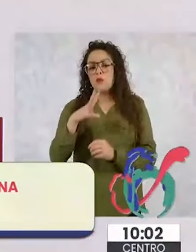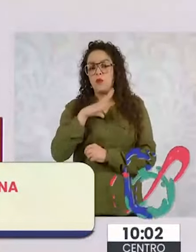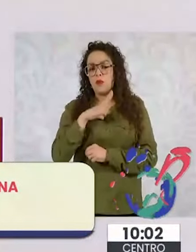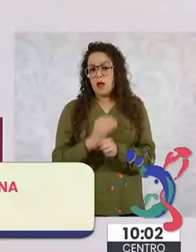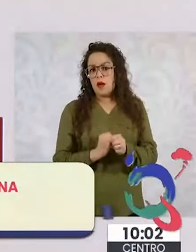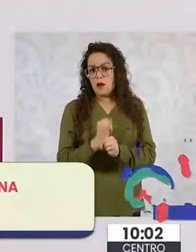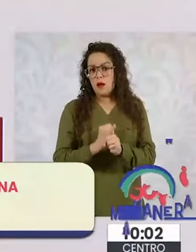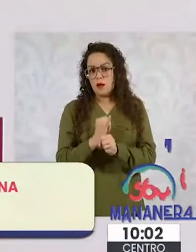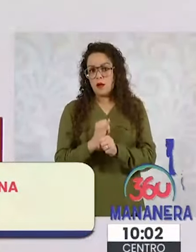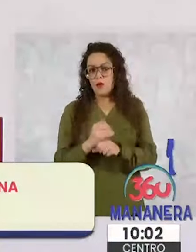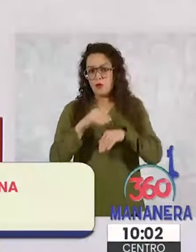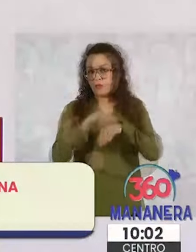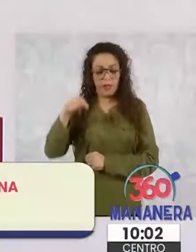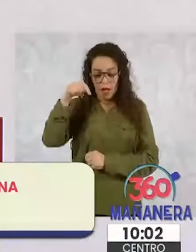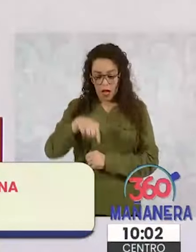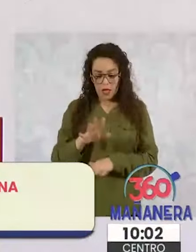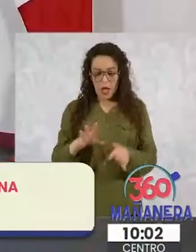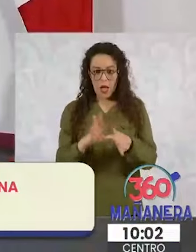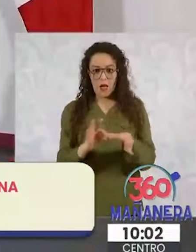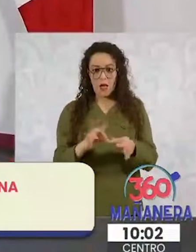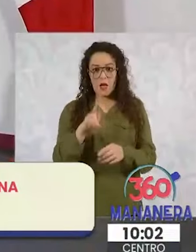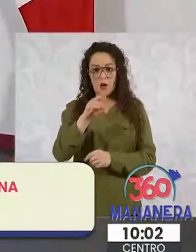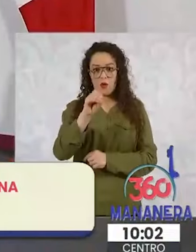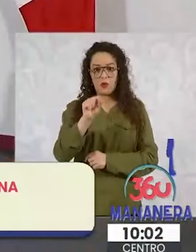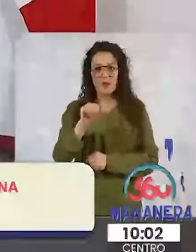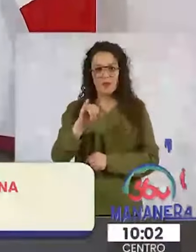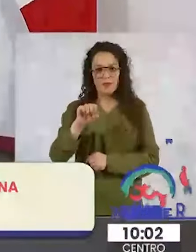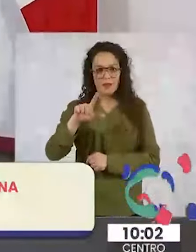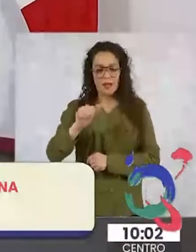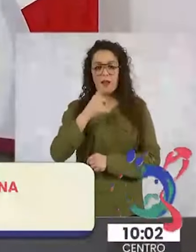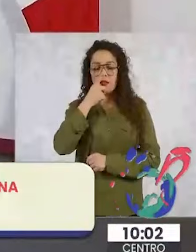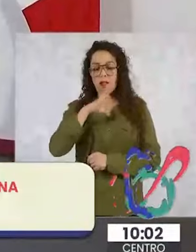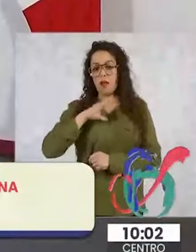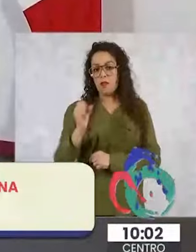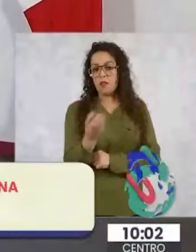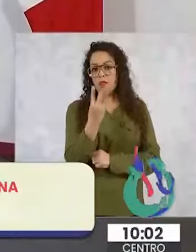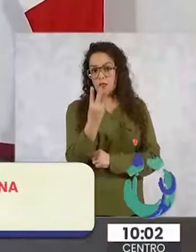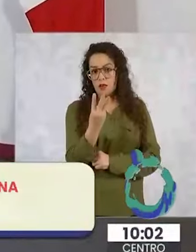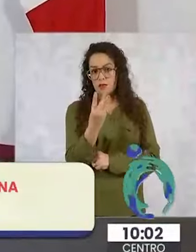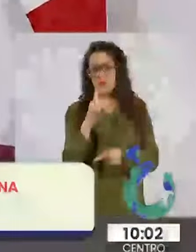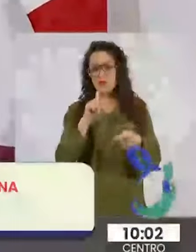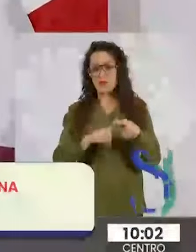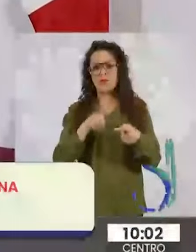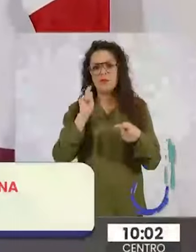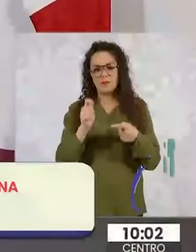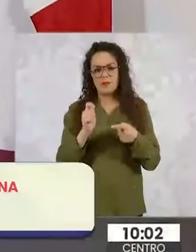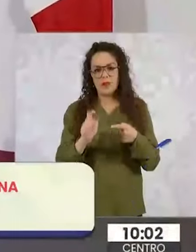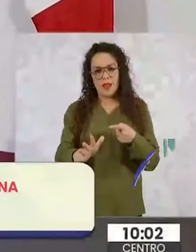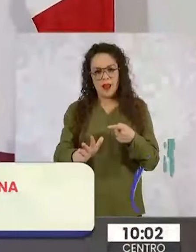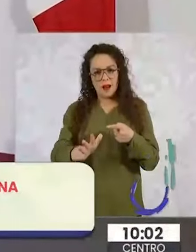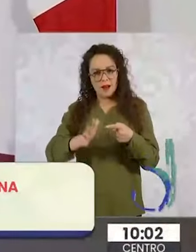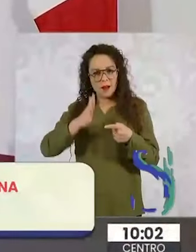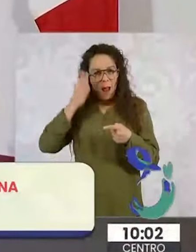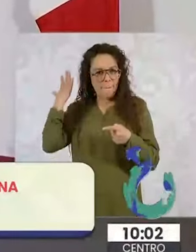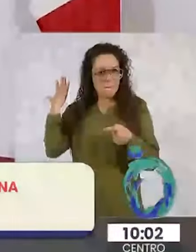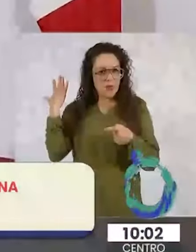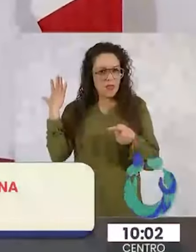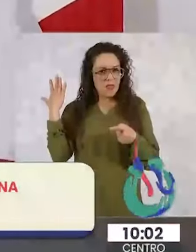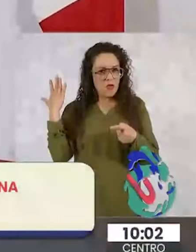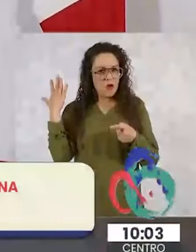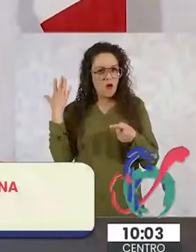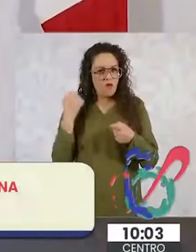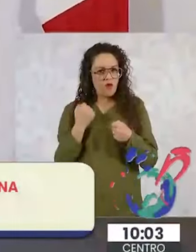en la fiscalía general de la república hay tres una relacionada con rid y furioso eh otra